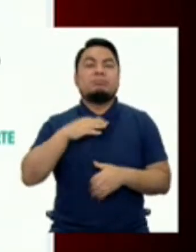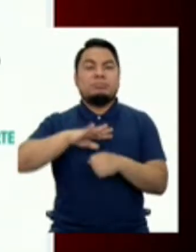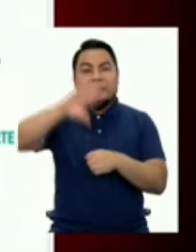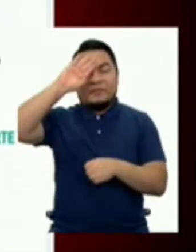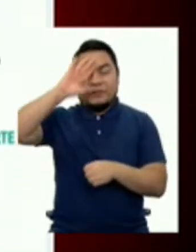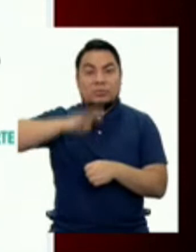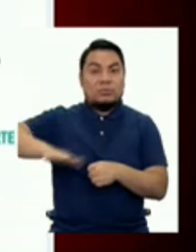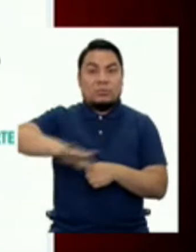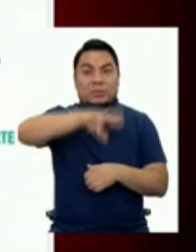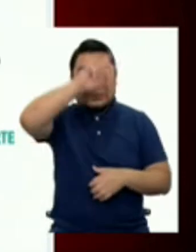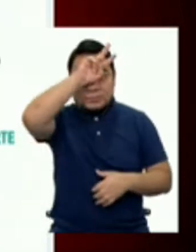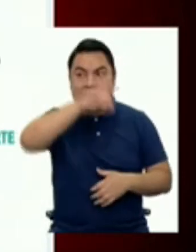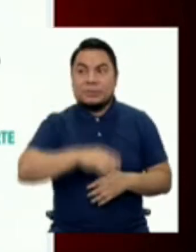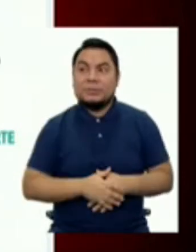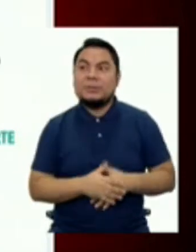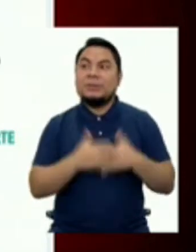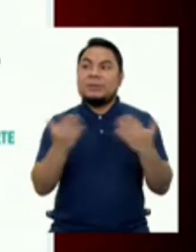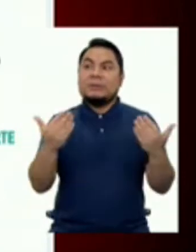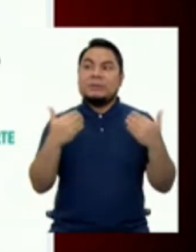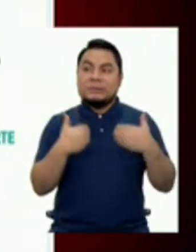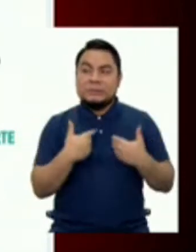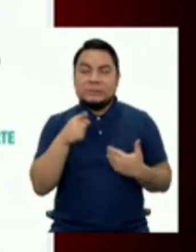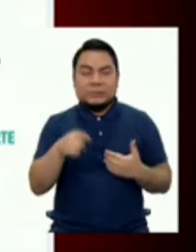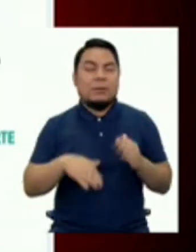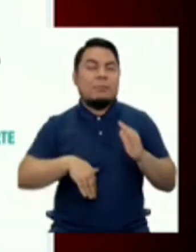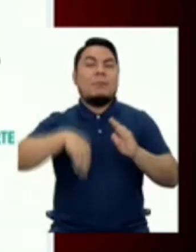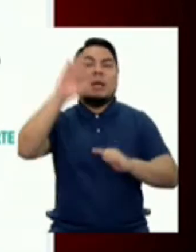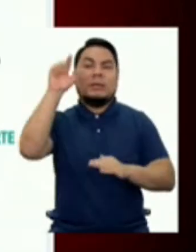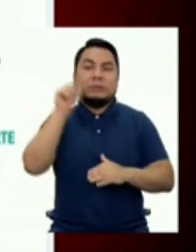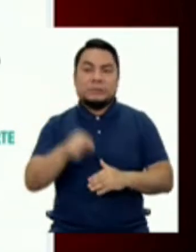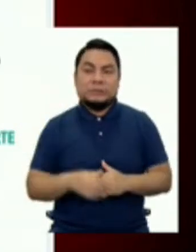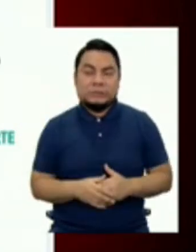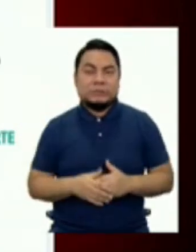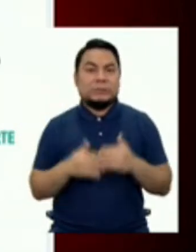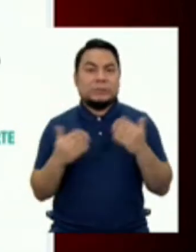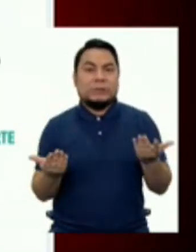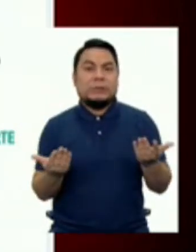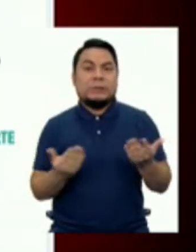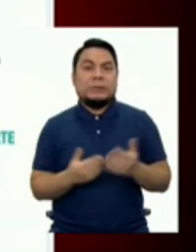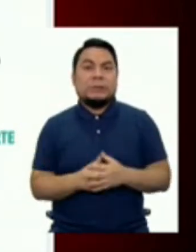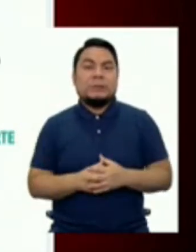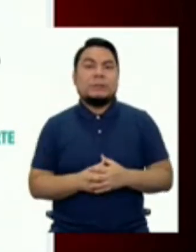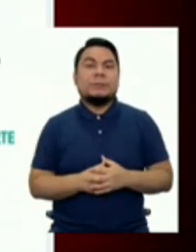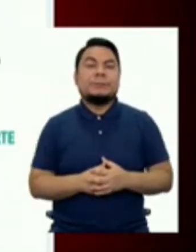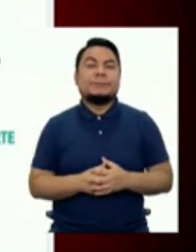a nivel nacional, tiene la mayor cantidad al